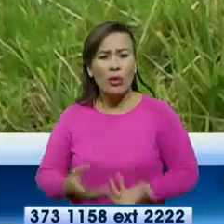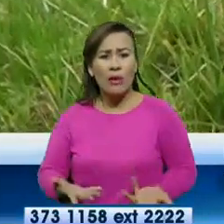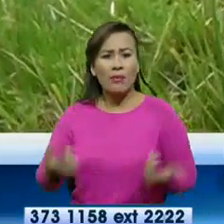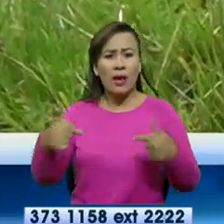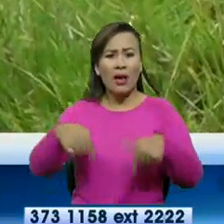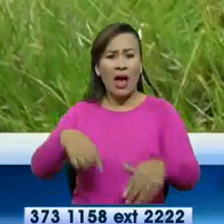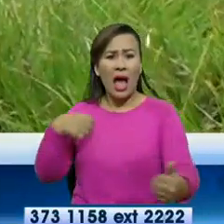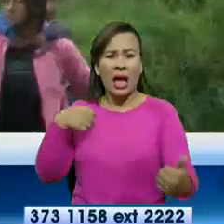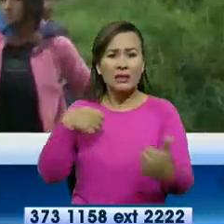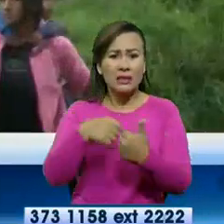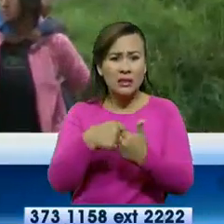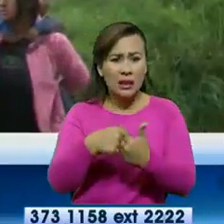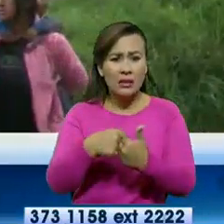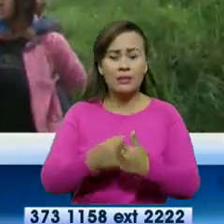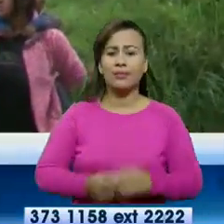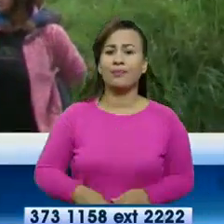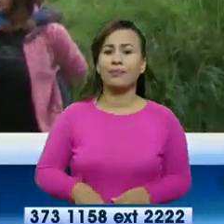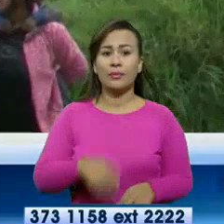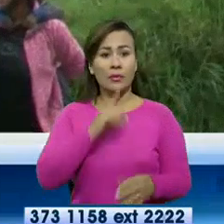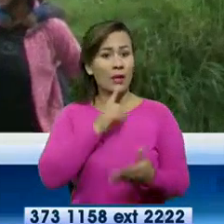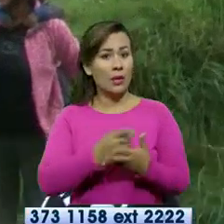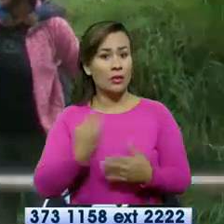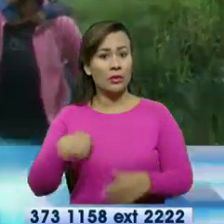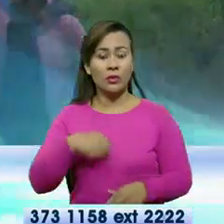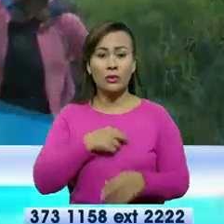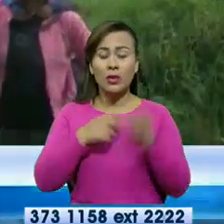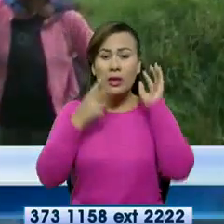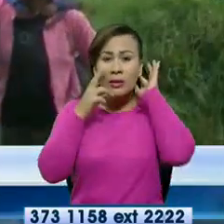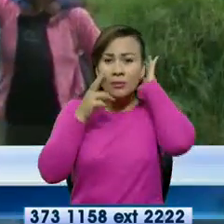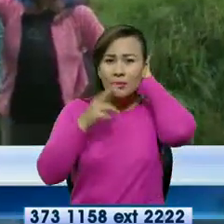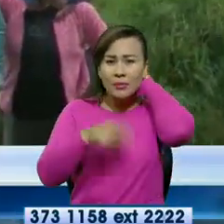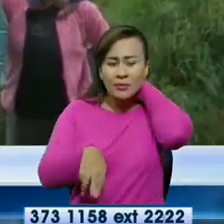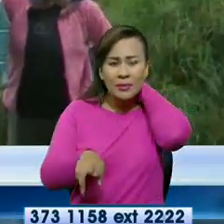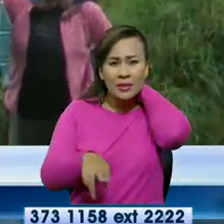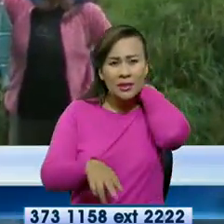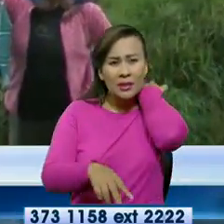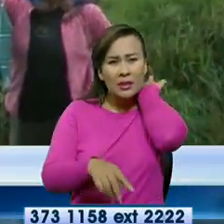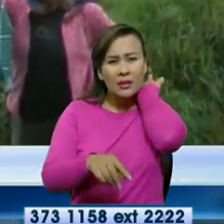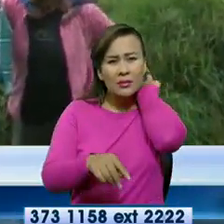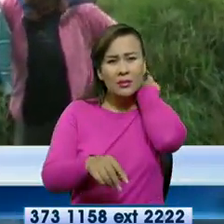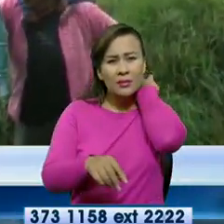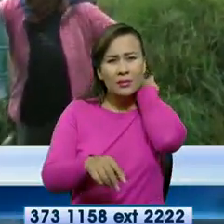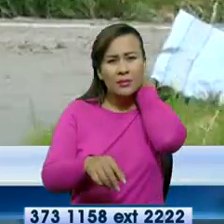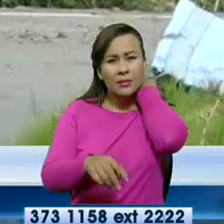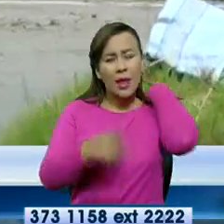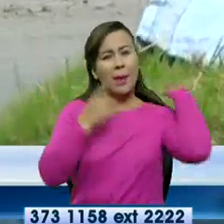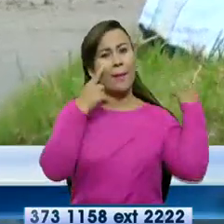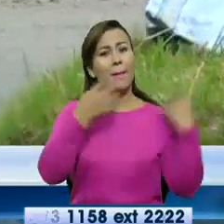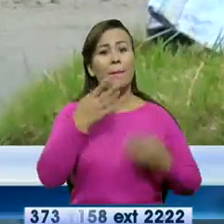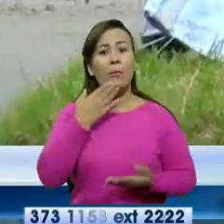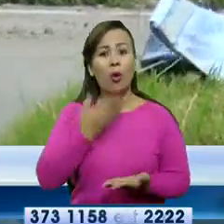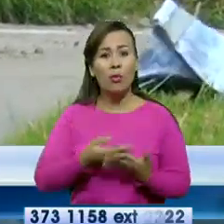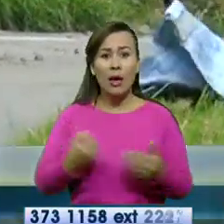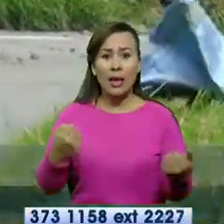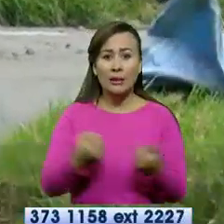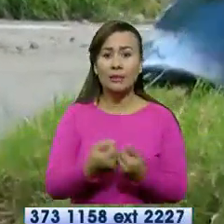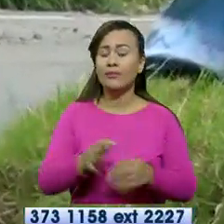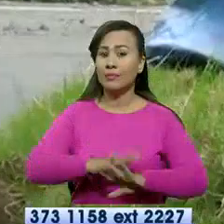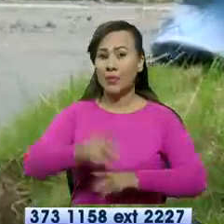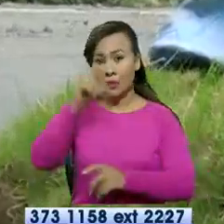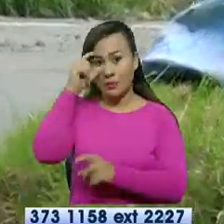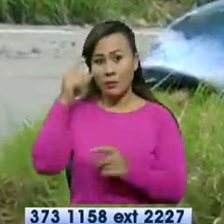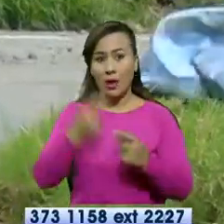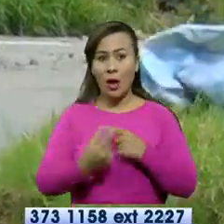accidente. Estamos haciendo las respectivas investigaciones para determinar las circunstancias por las que suscitó el accidente de tránsito. Fiscalía habría ordenado